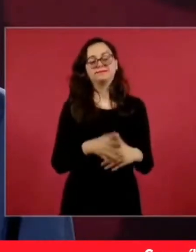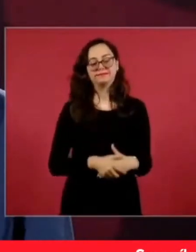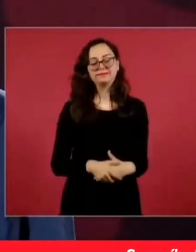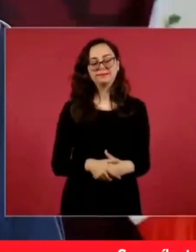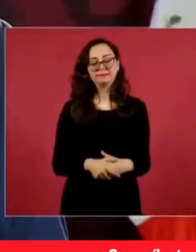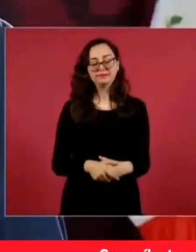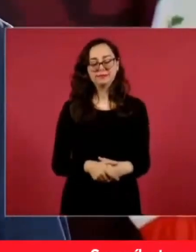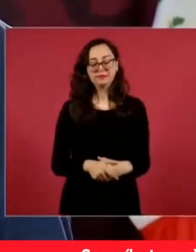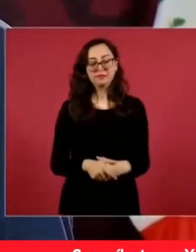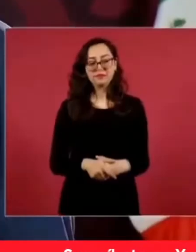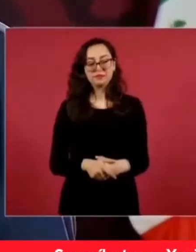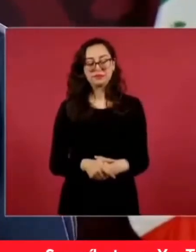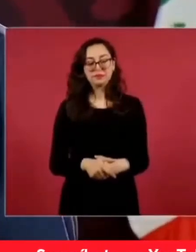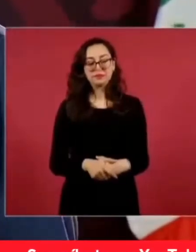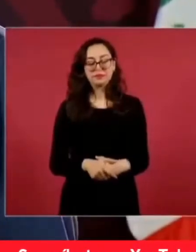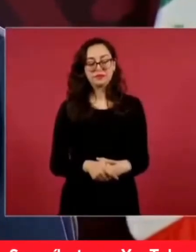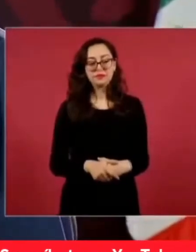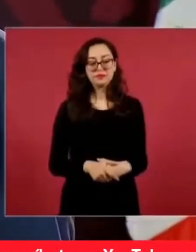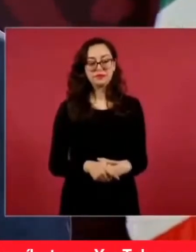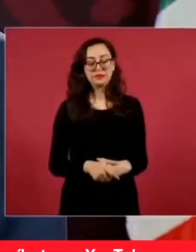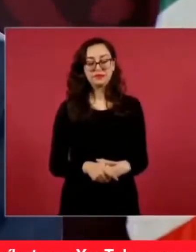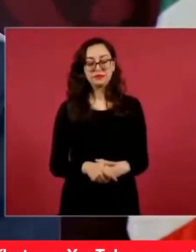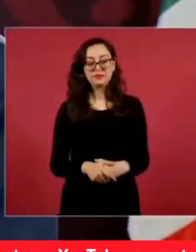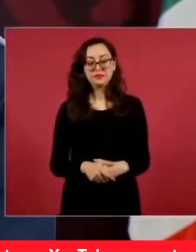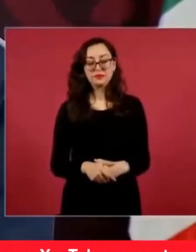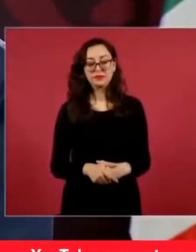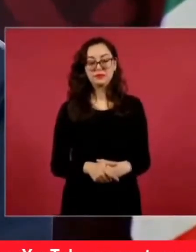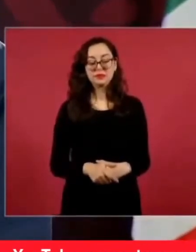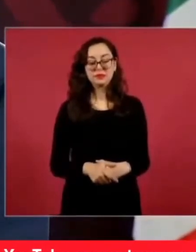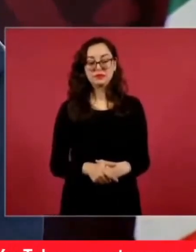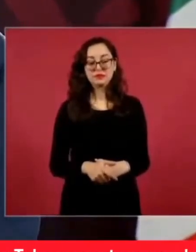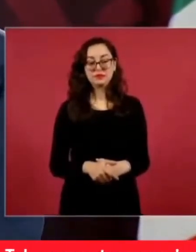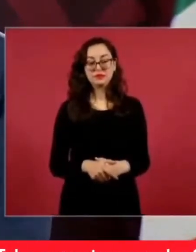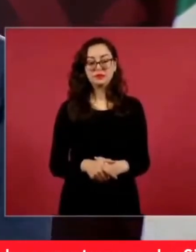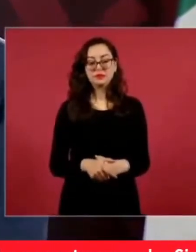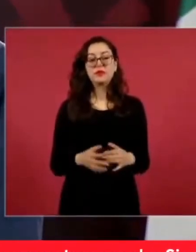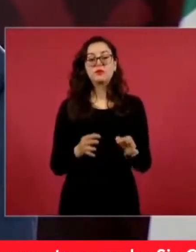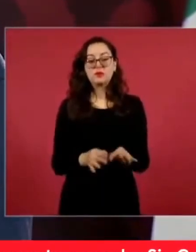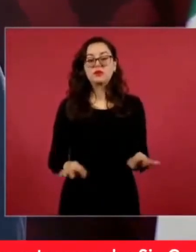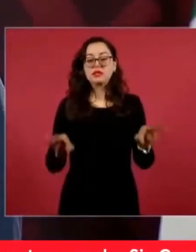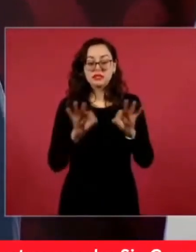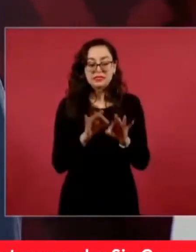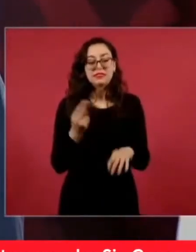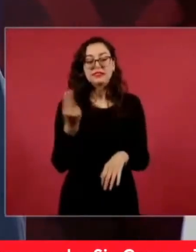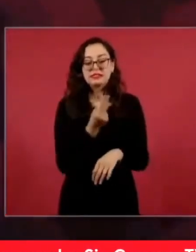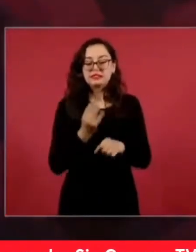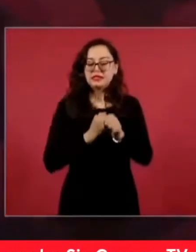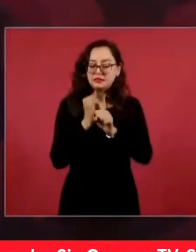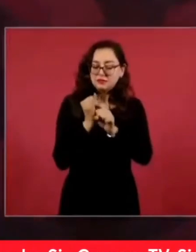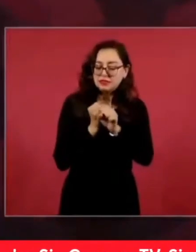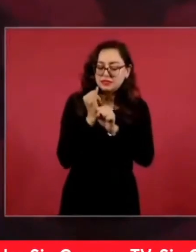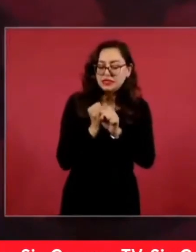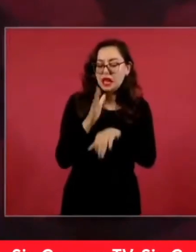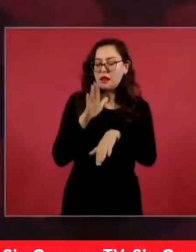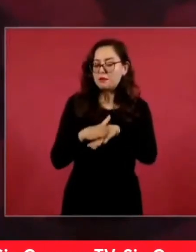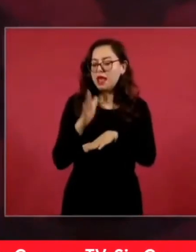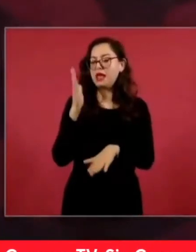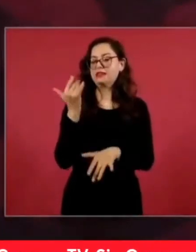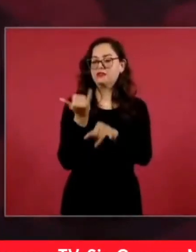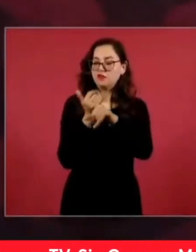Entonces, es cosa nada más de que se informen mejor. Por ejemplo, los